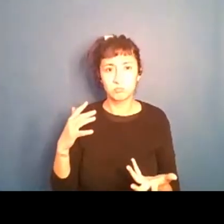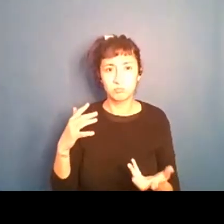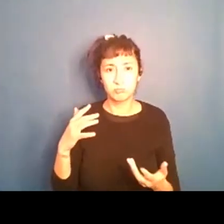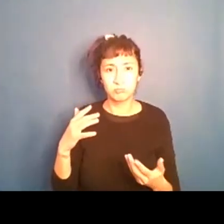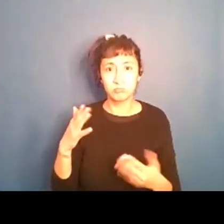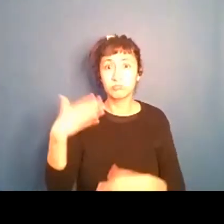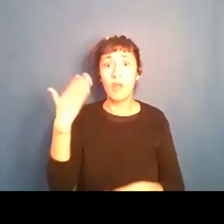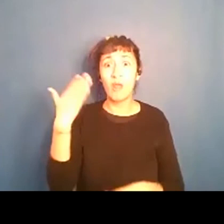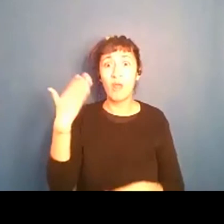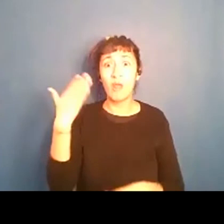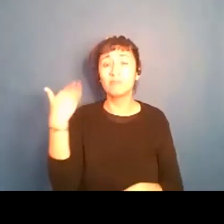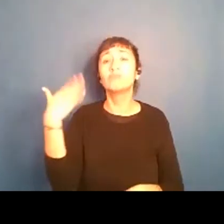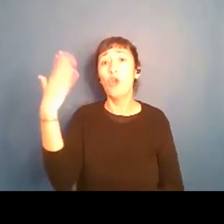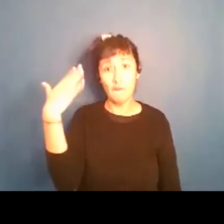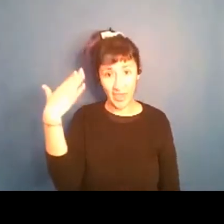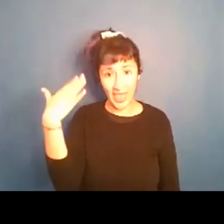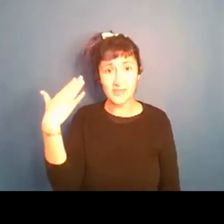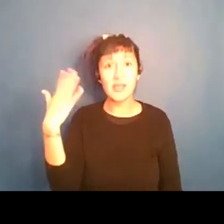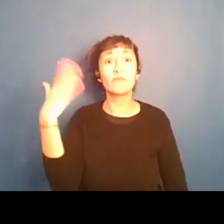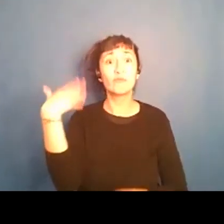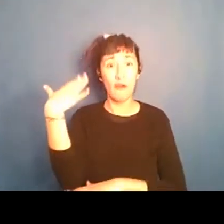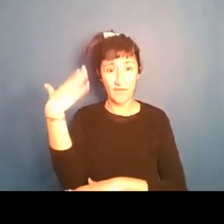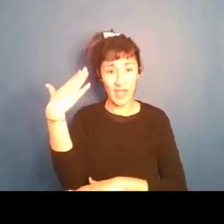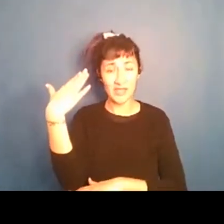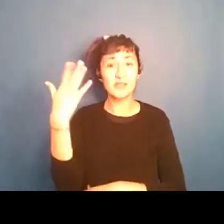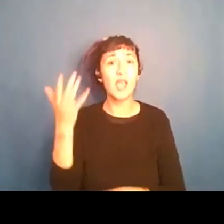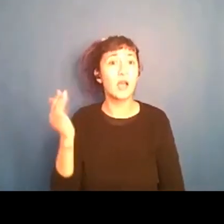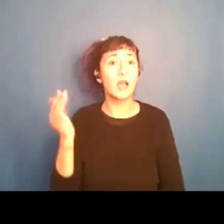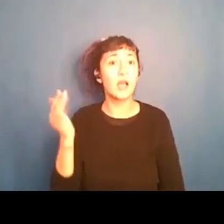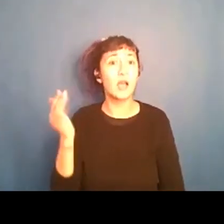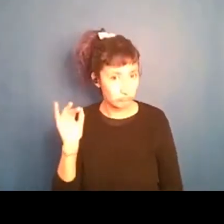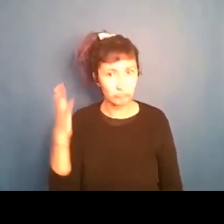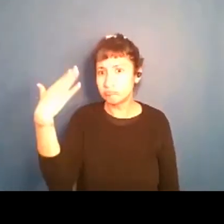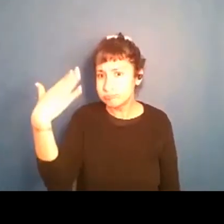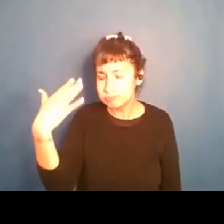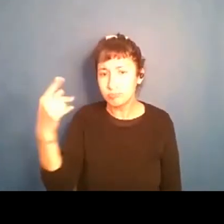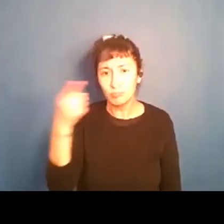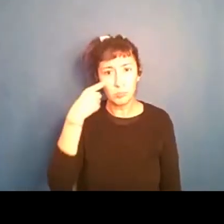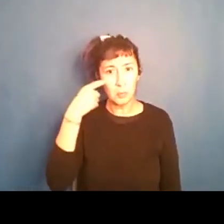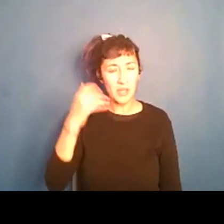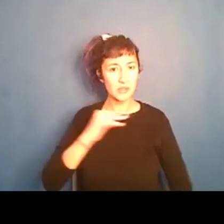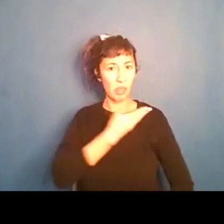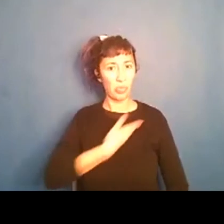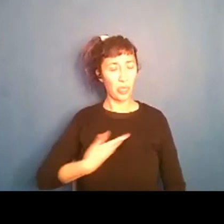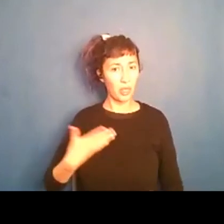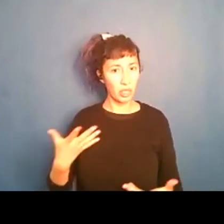una charla, Conferencia de prensa. perdón, una conferencia, la palabra concreta, una conferencia, y no hay intérprete de lengua